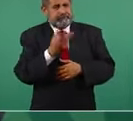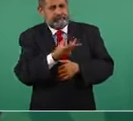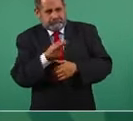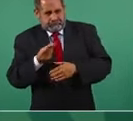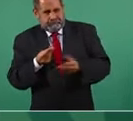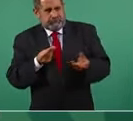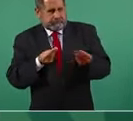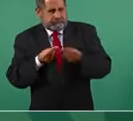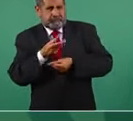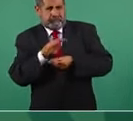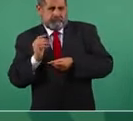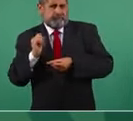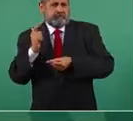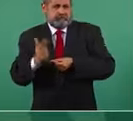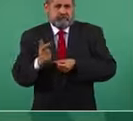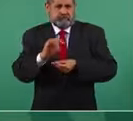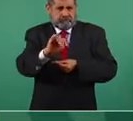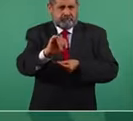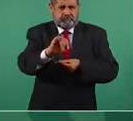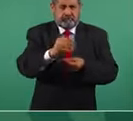para